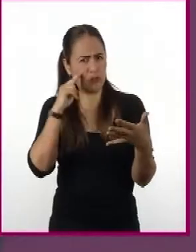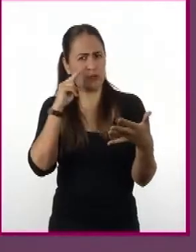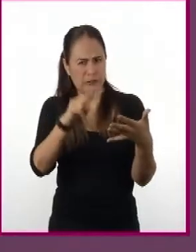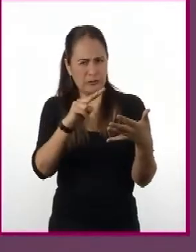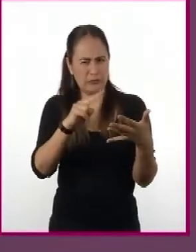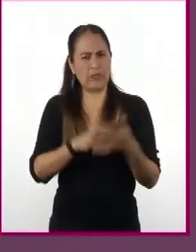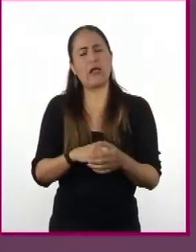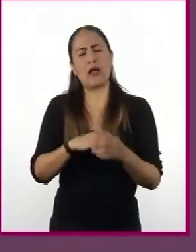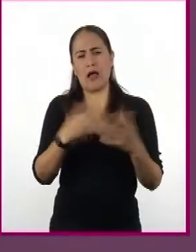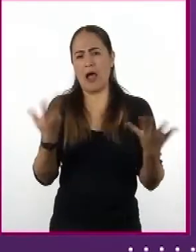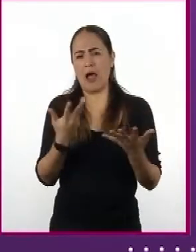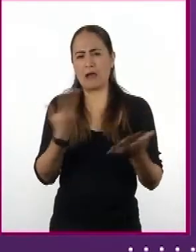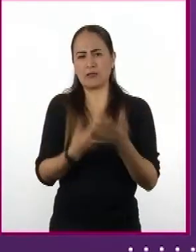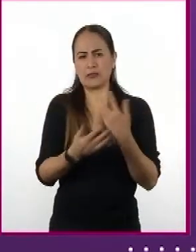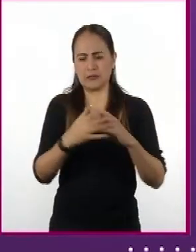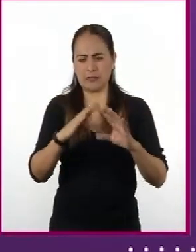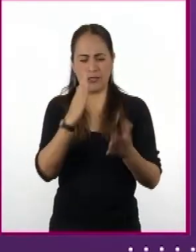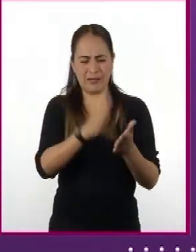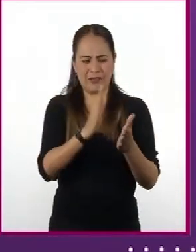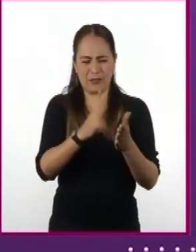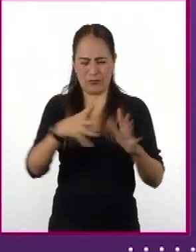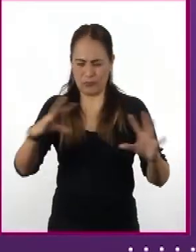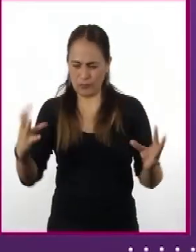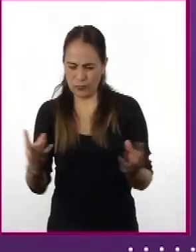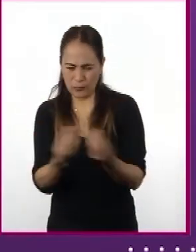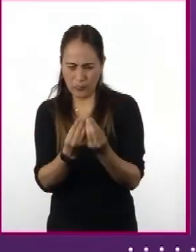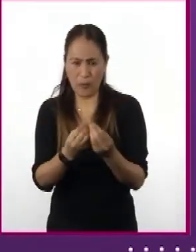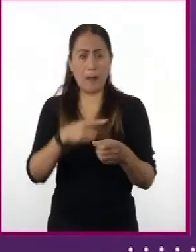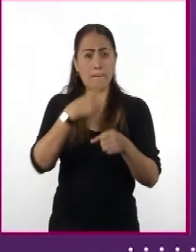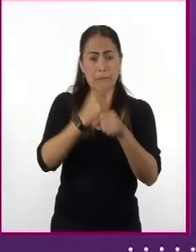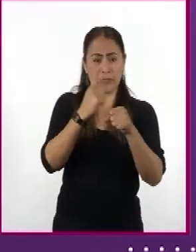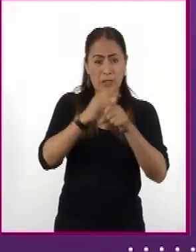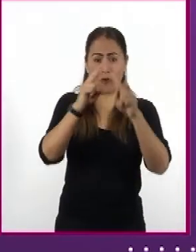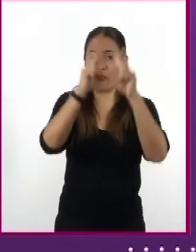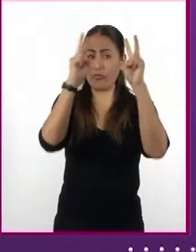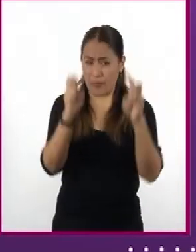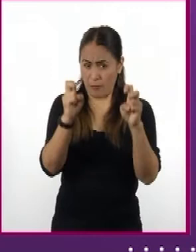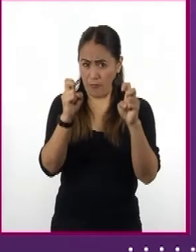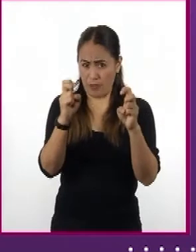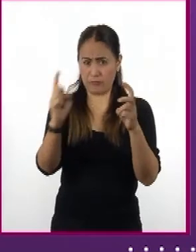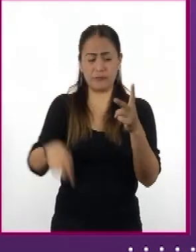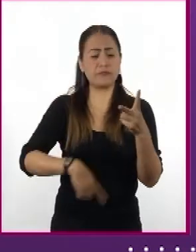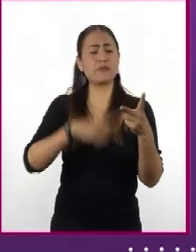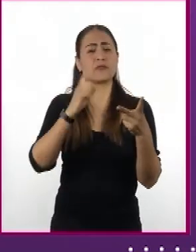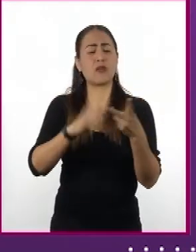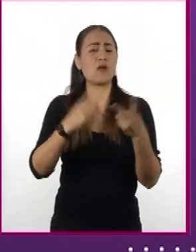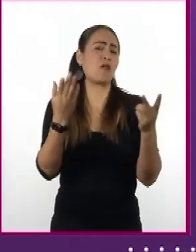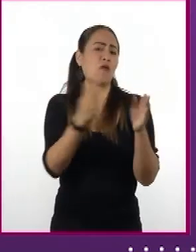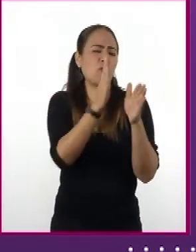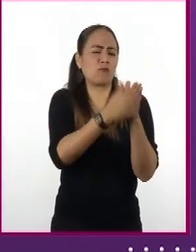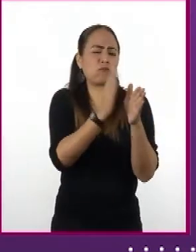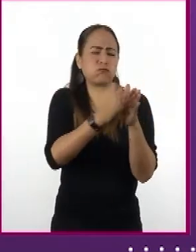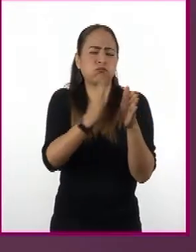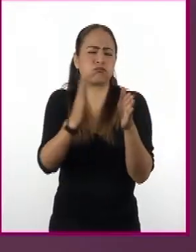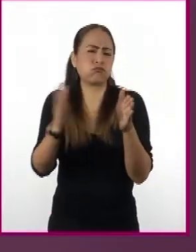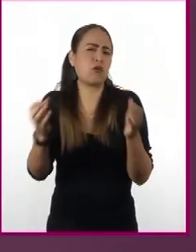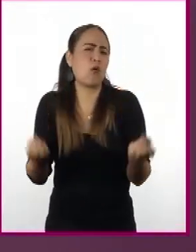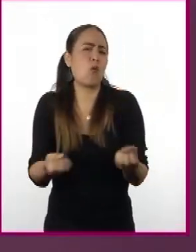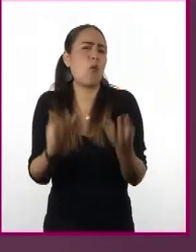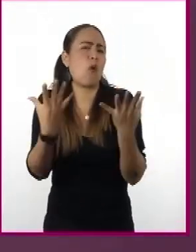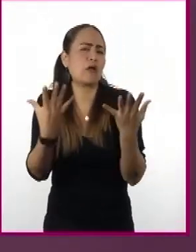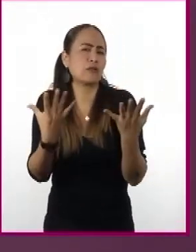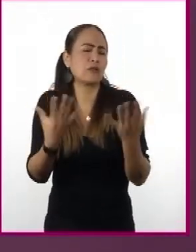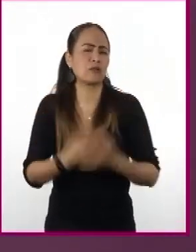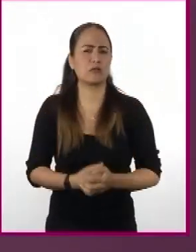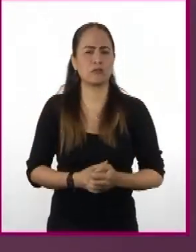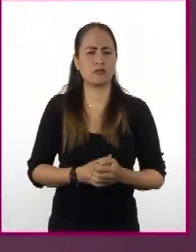poner manos a la obra. Debemos determinar el tema, la profundidad y la extensión que tendrá nuestra antología, a partir